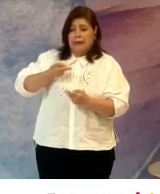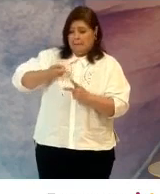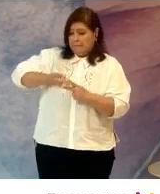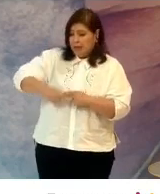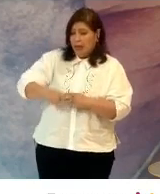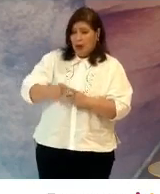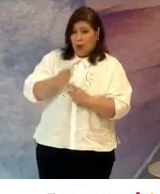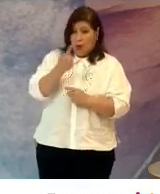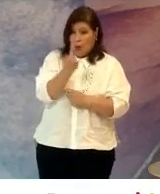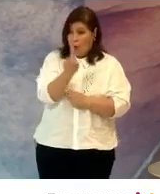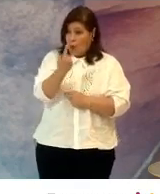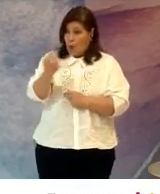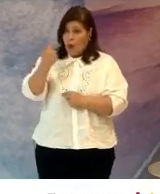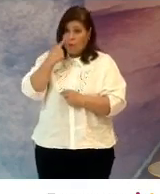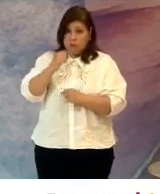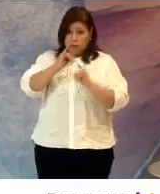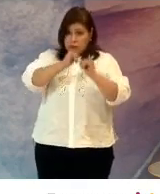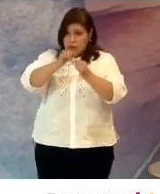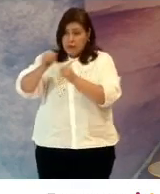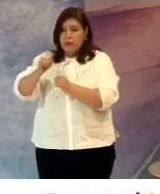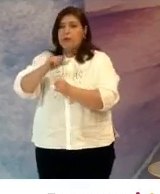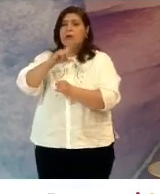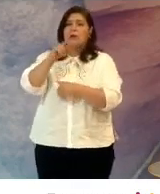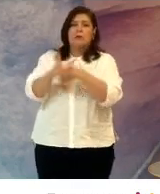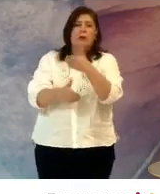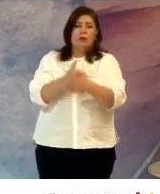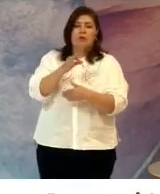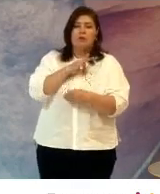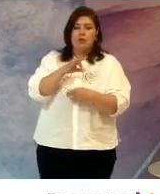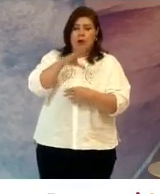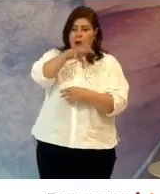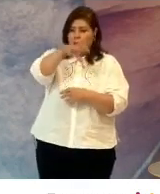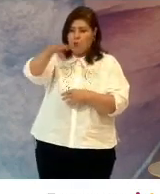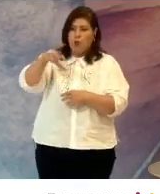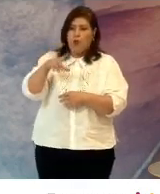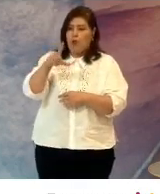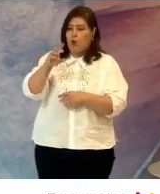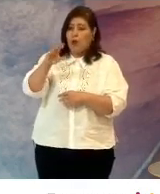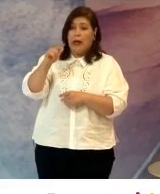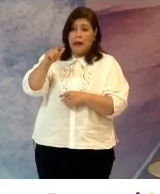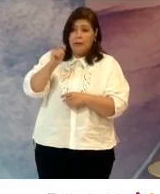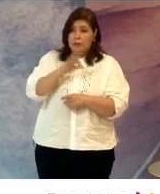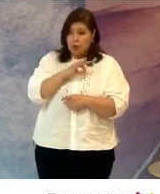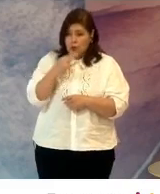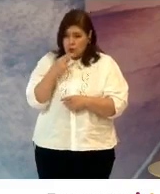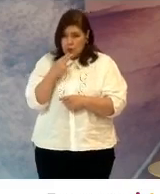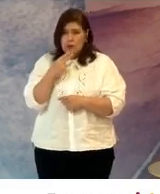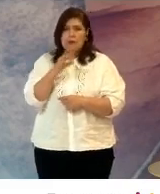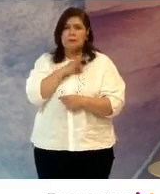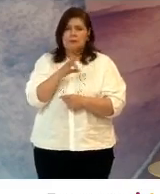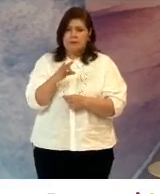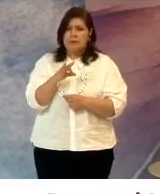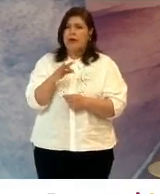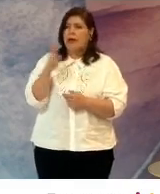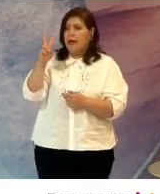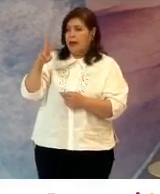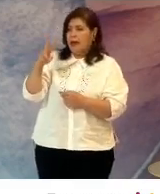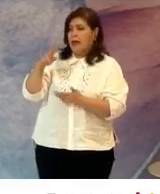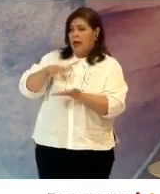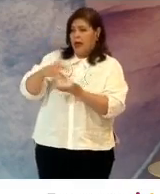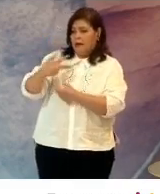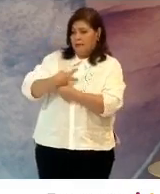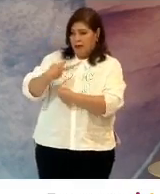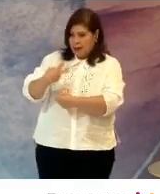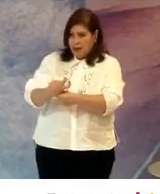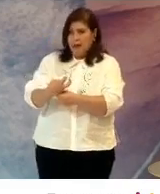y cómo vamos trabajando a nivel local y creando estos espacios. Nos das una invitación bellísima a